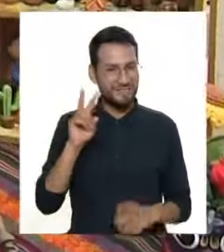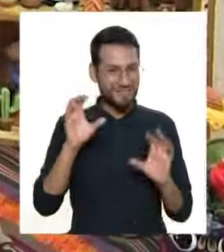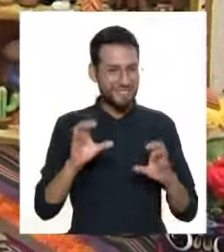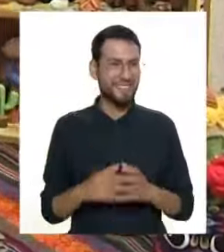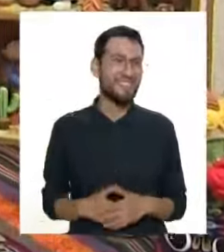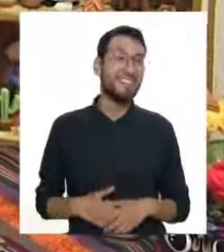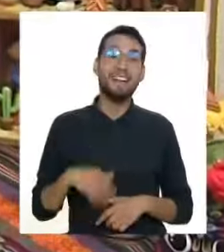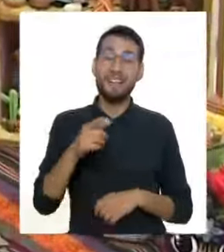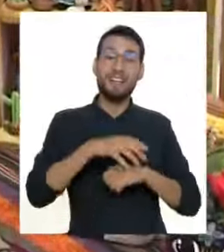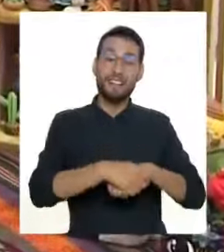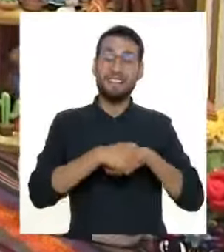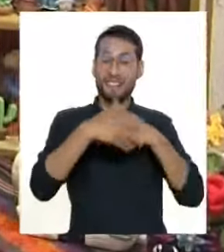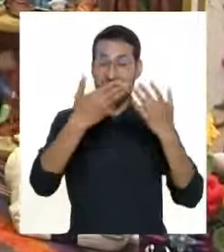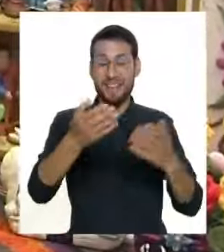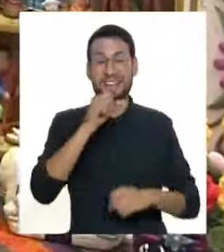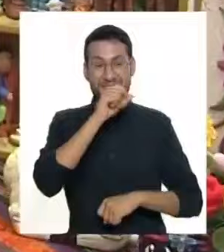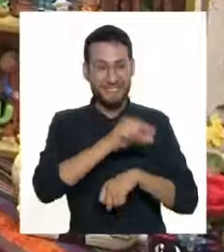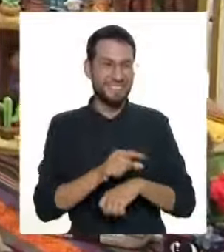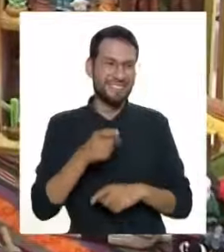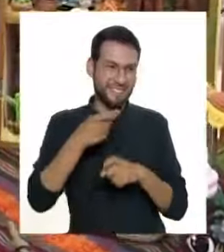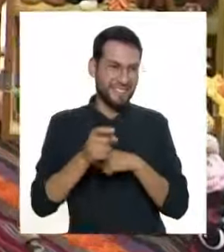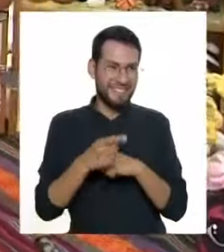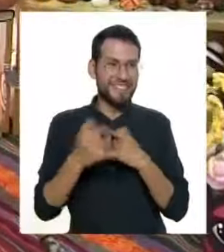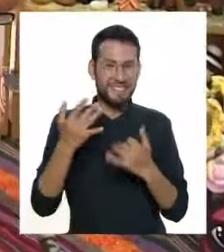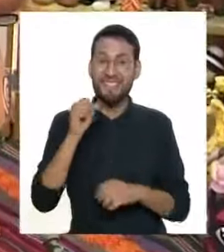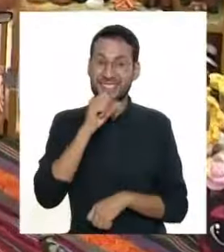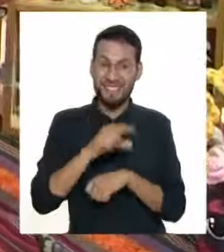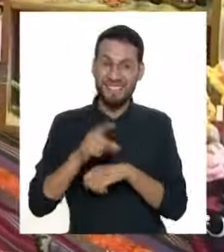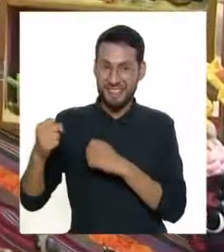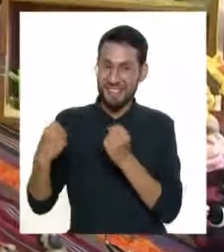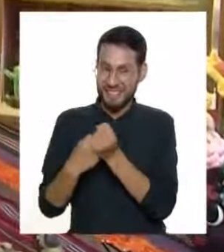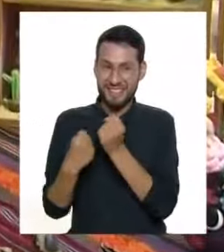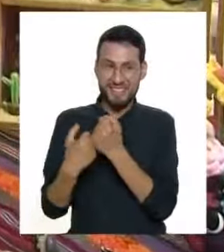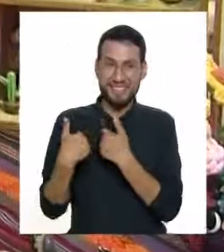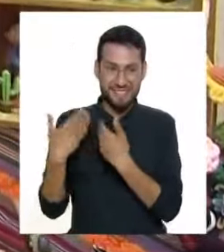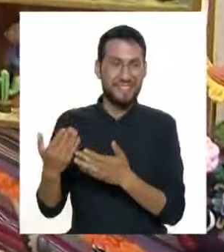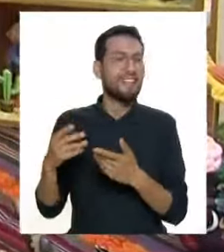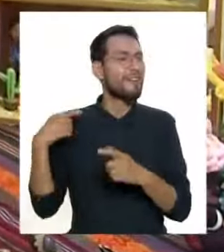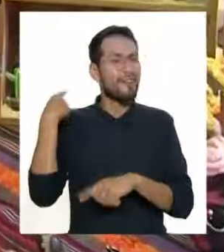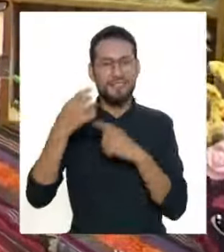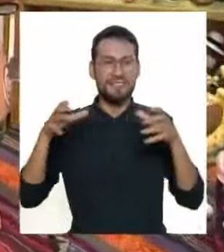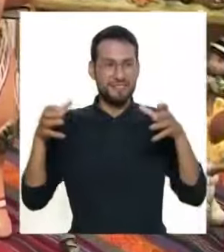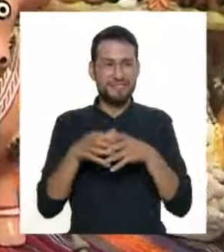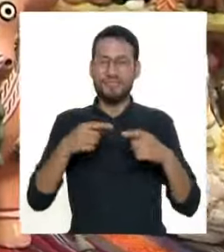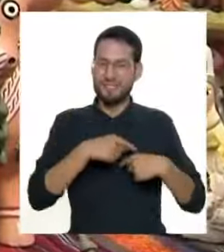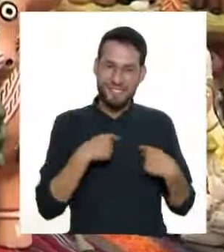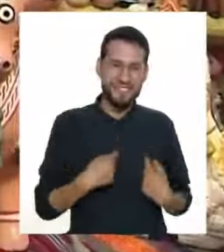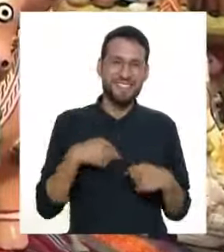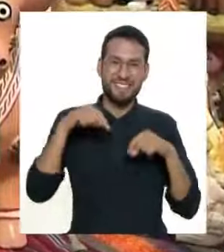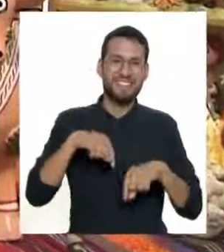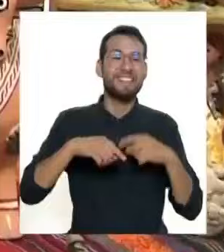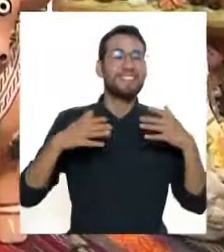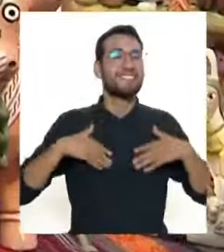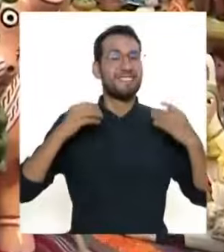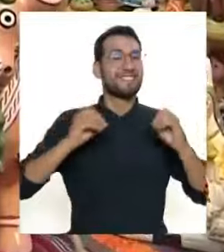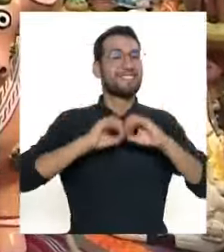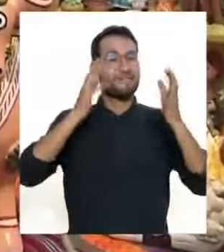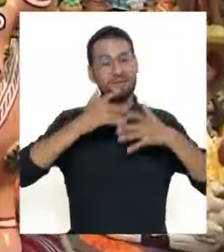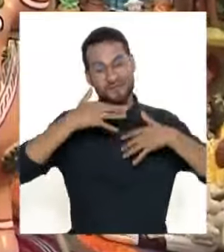arte. Un saludo, Genaro. Mentira, Genaro está aquí apoyándonos de igual forma. Ay, todos somos un solo corazón. Chicos, feliz día de